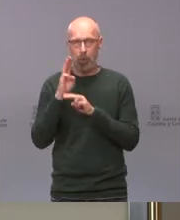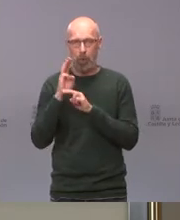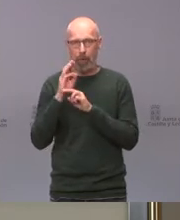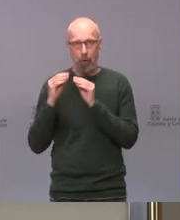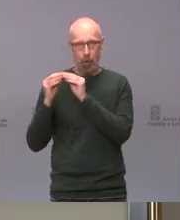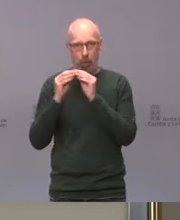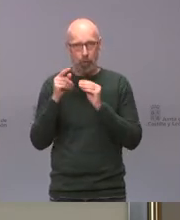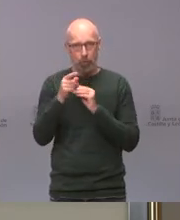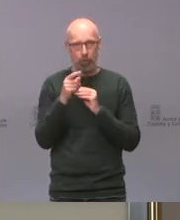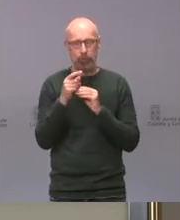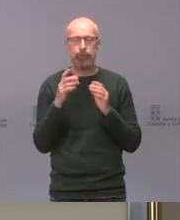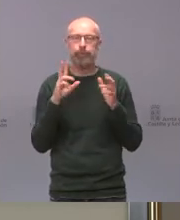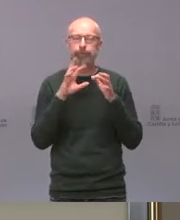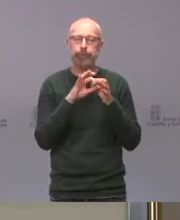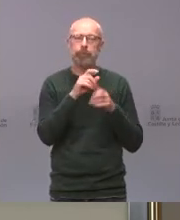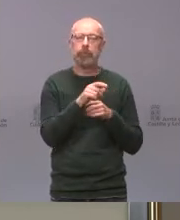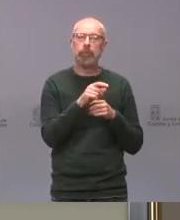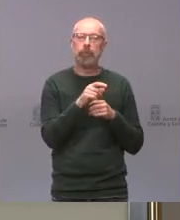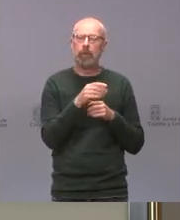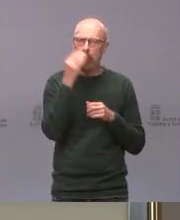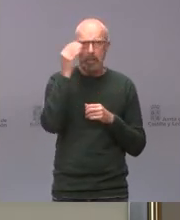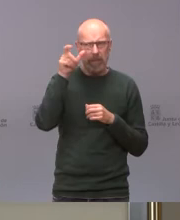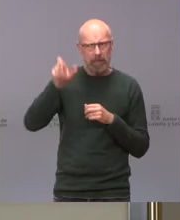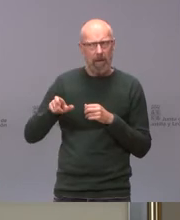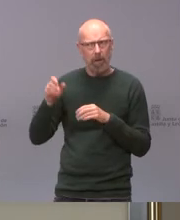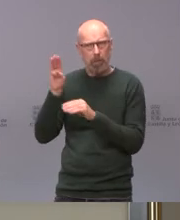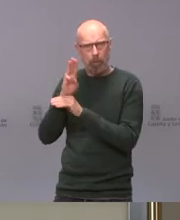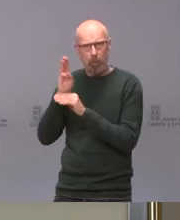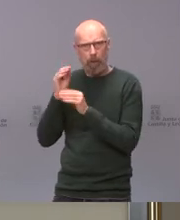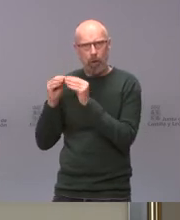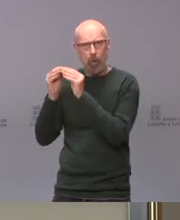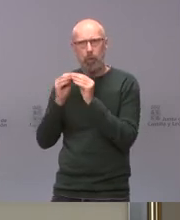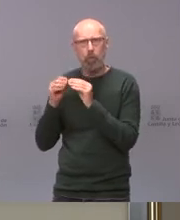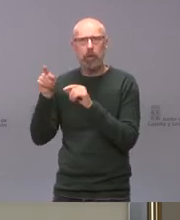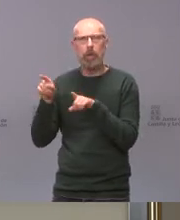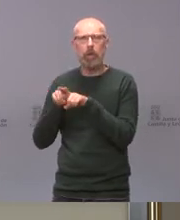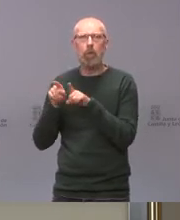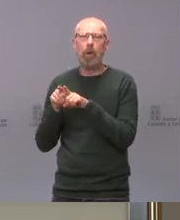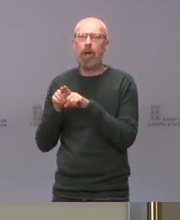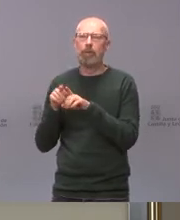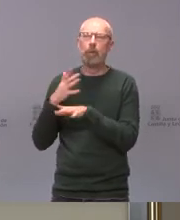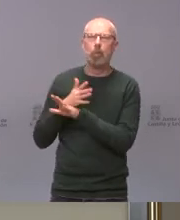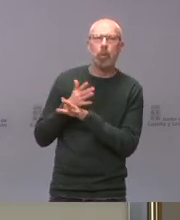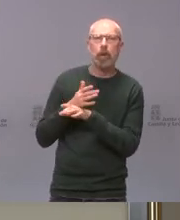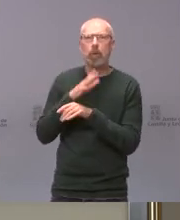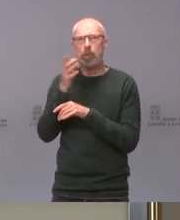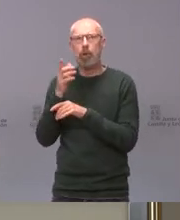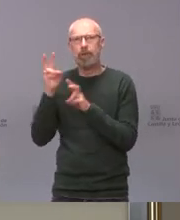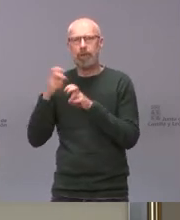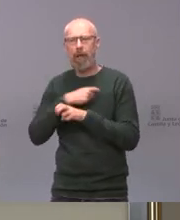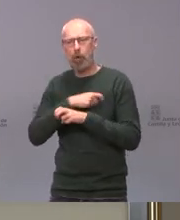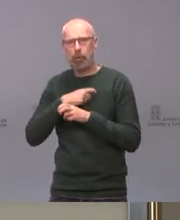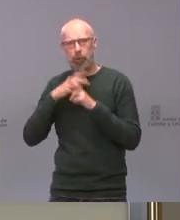nos aclarará si cree que el procurador del Común ha entrado también en el juego deleznable del que ha hablado sobre la comisión de